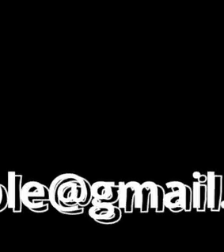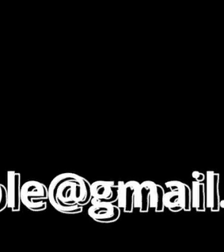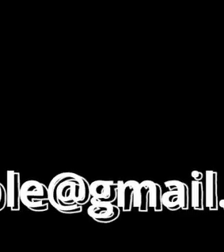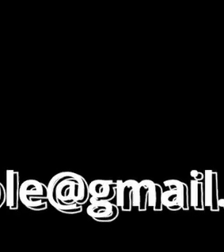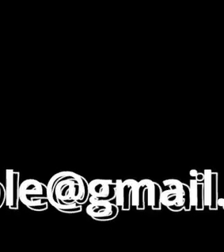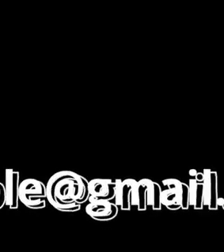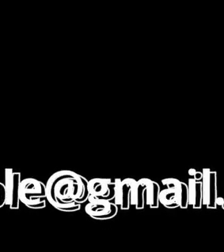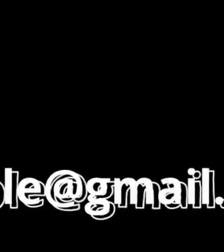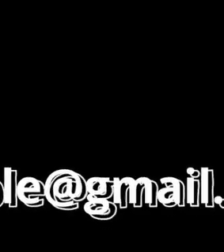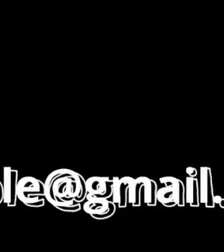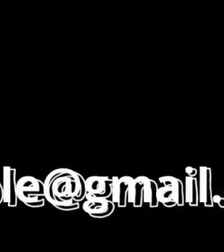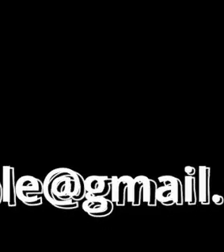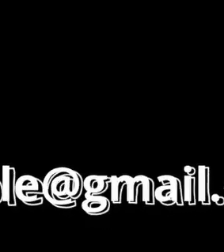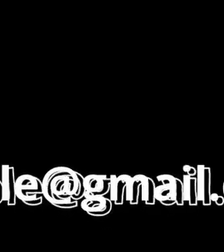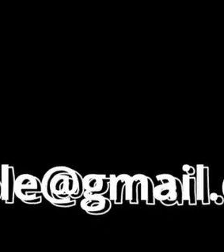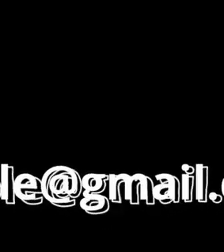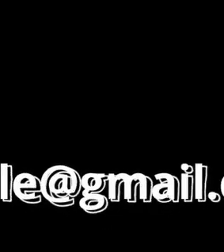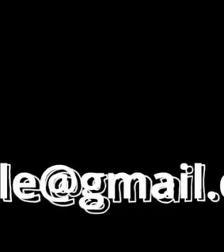¡Gracias!